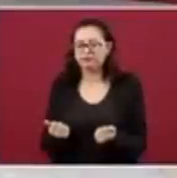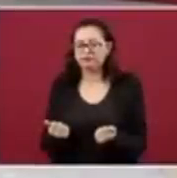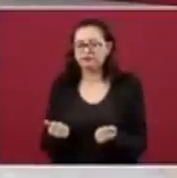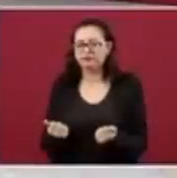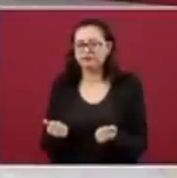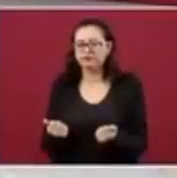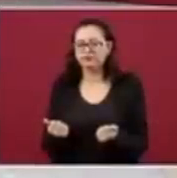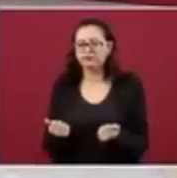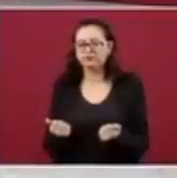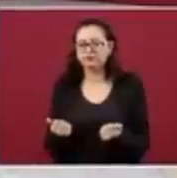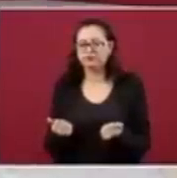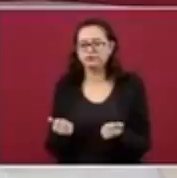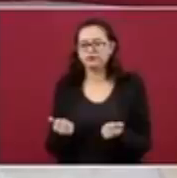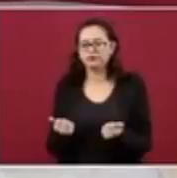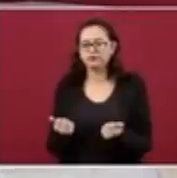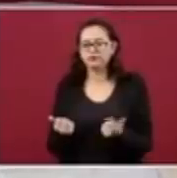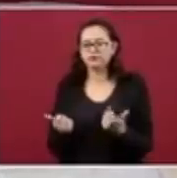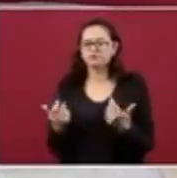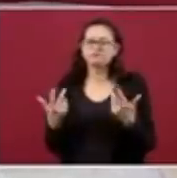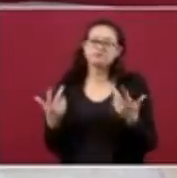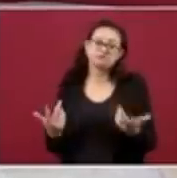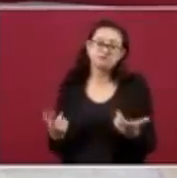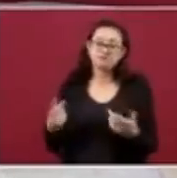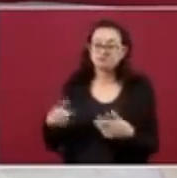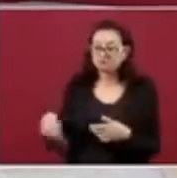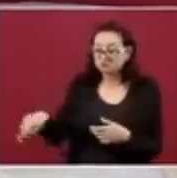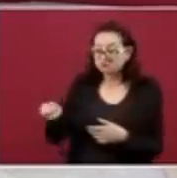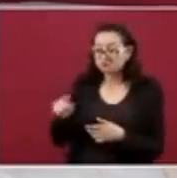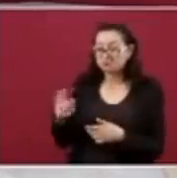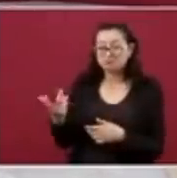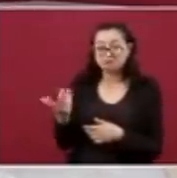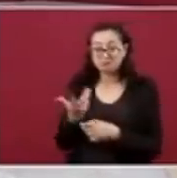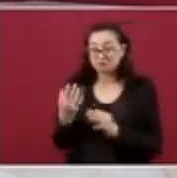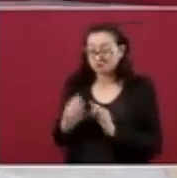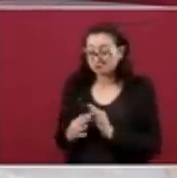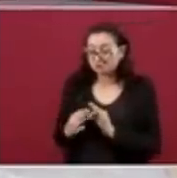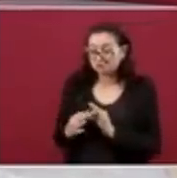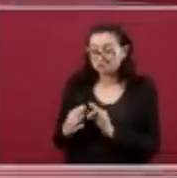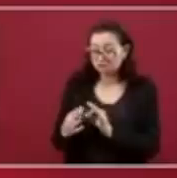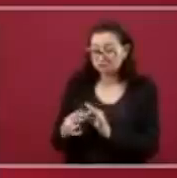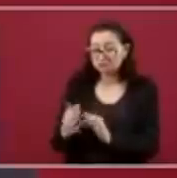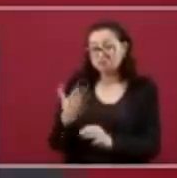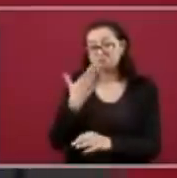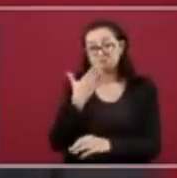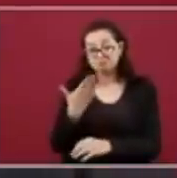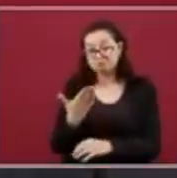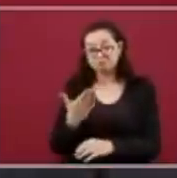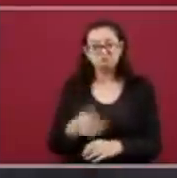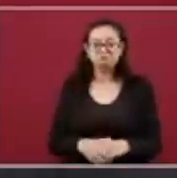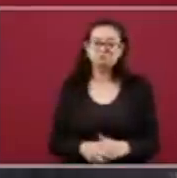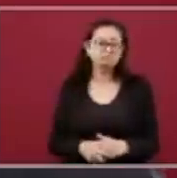Solo que no están haciendo bien las cosas. Yo les voy a dar a ellos